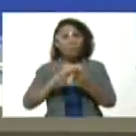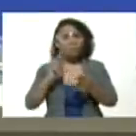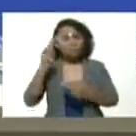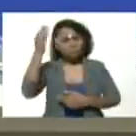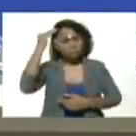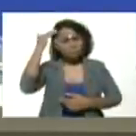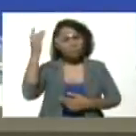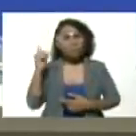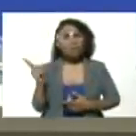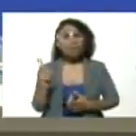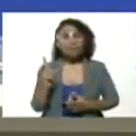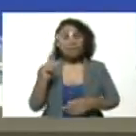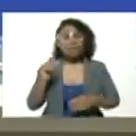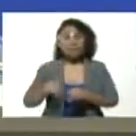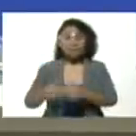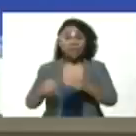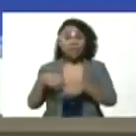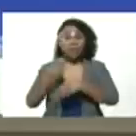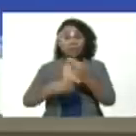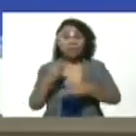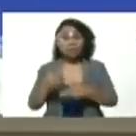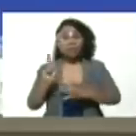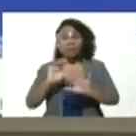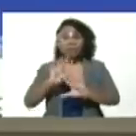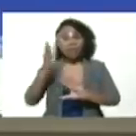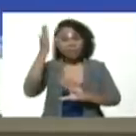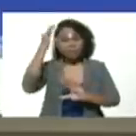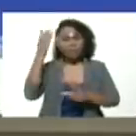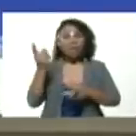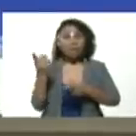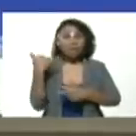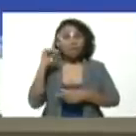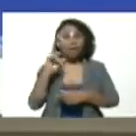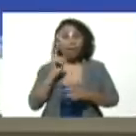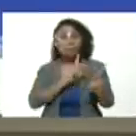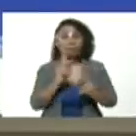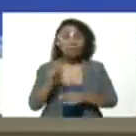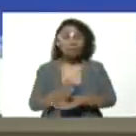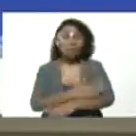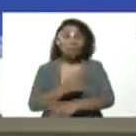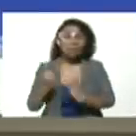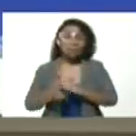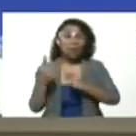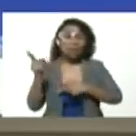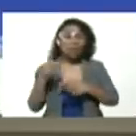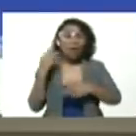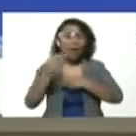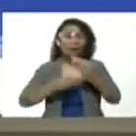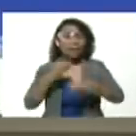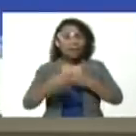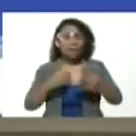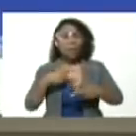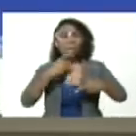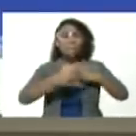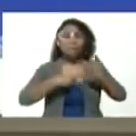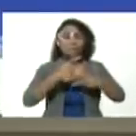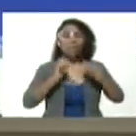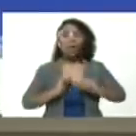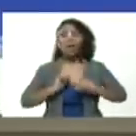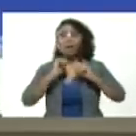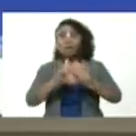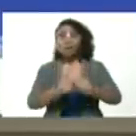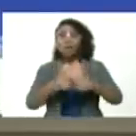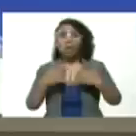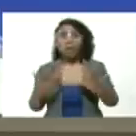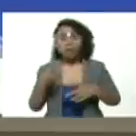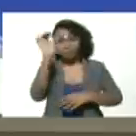daño que se estaba haciendo. Hemos mostrado también las confesiones. Así que Esto ha sido un proceso que inició